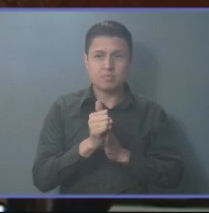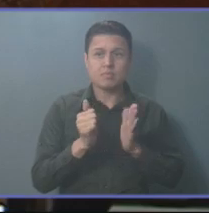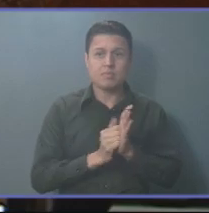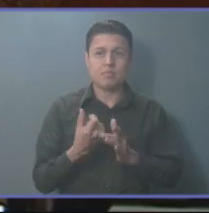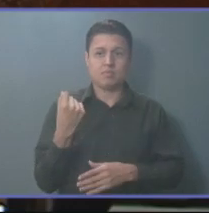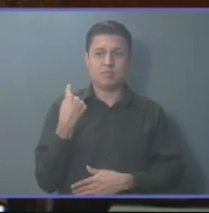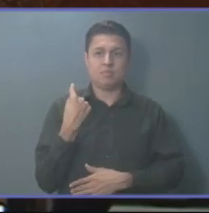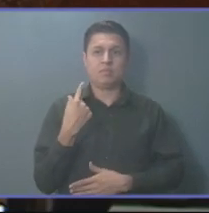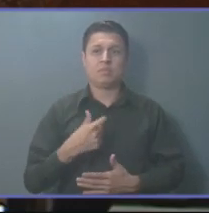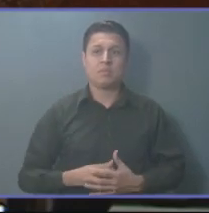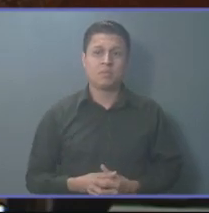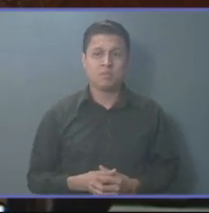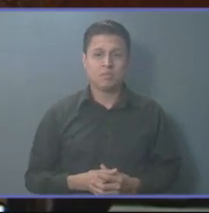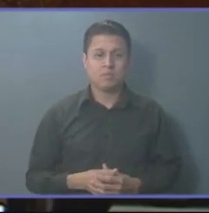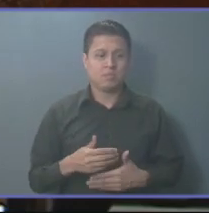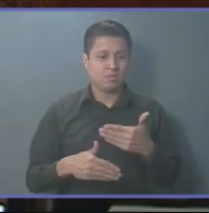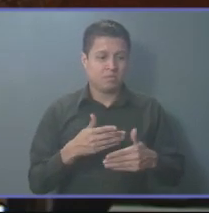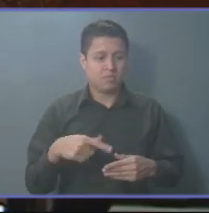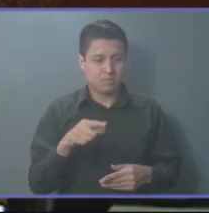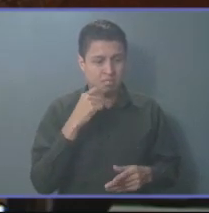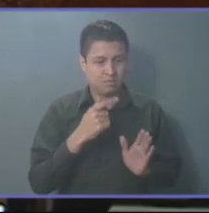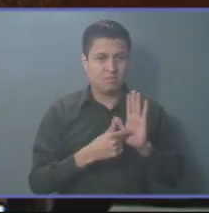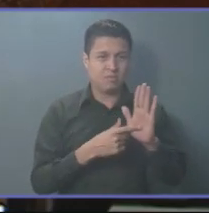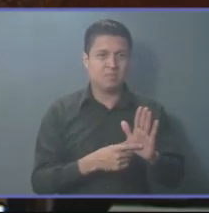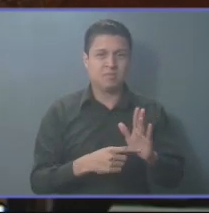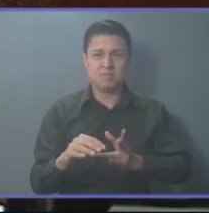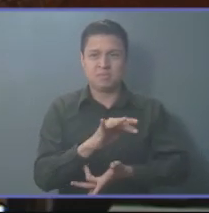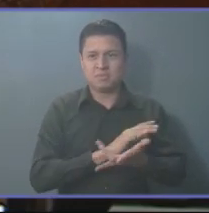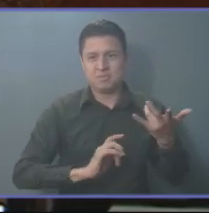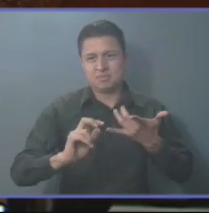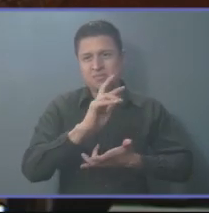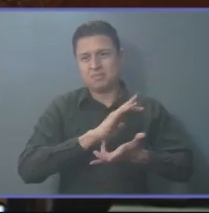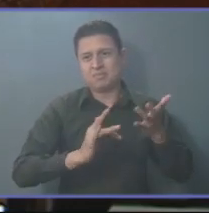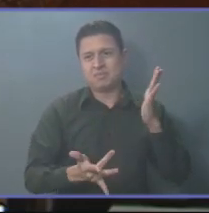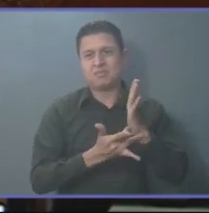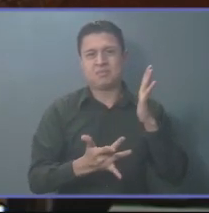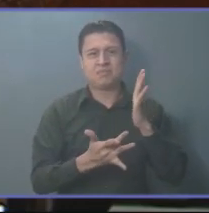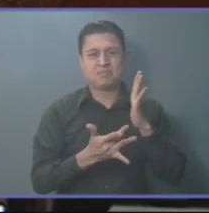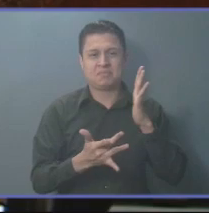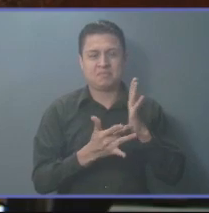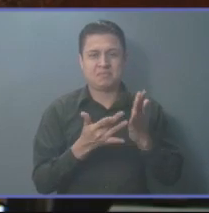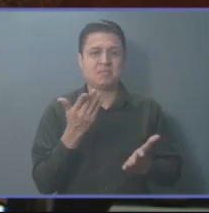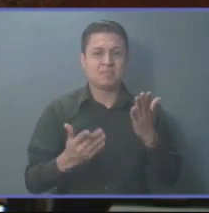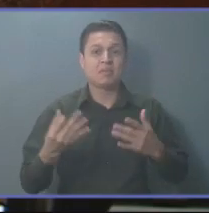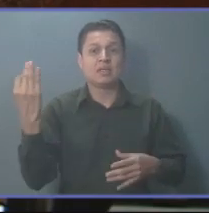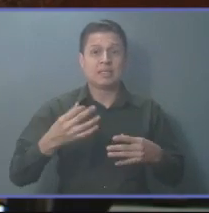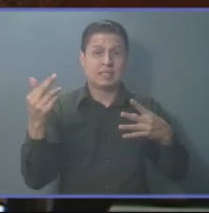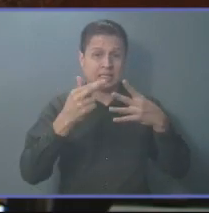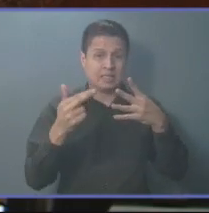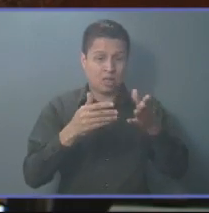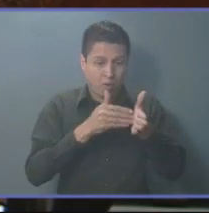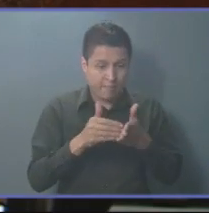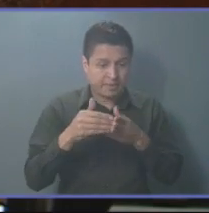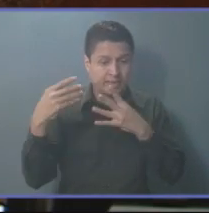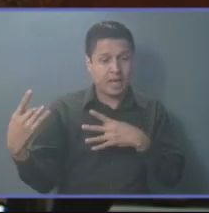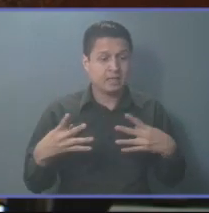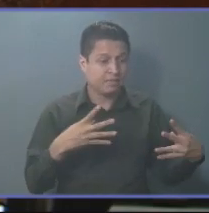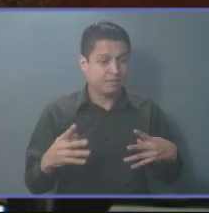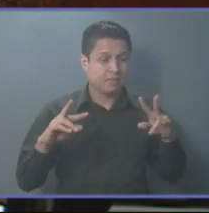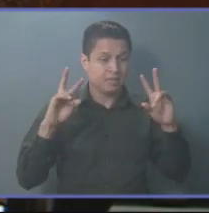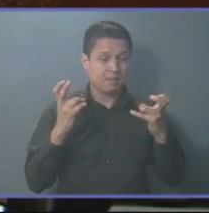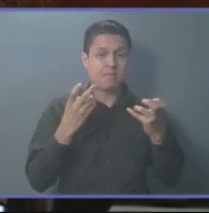anterior, el Ministerio de Educación, Ciencia y Tecnología tiene la potestad de normar la reanudación de las